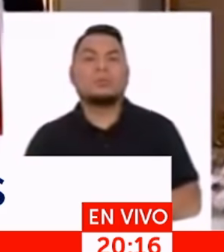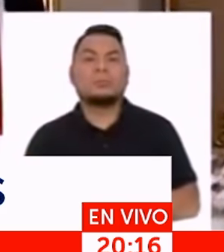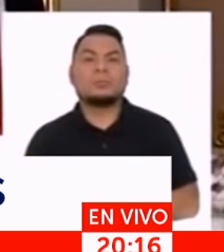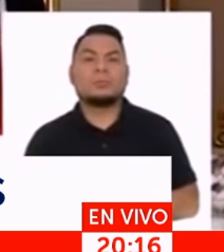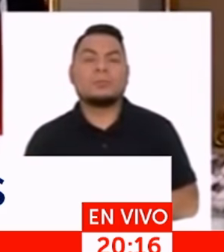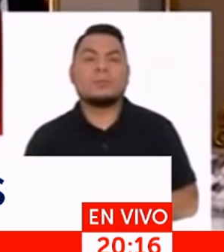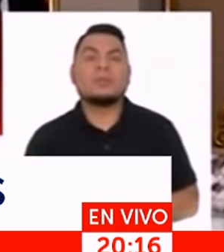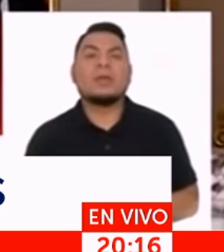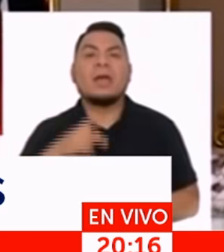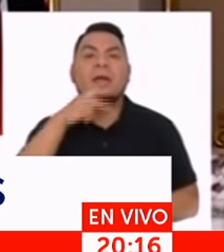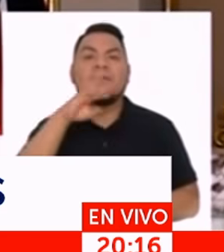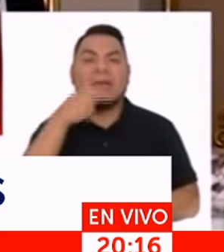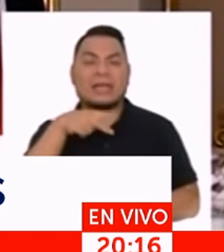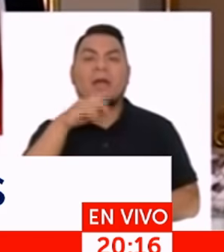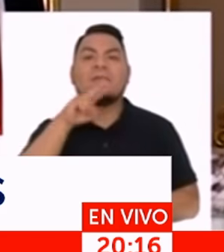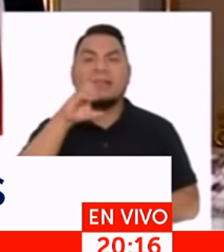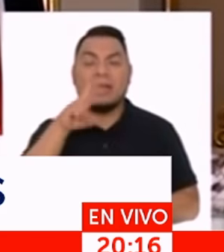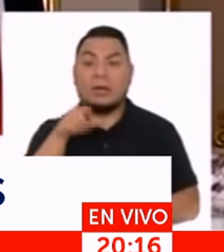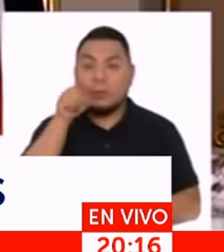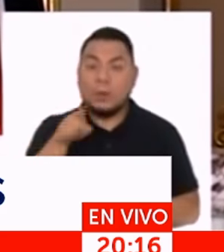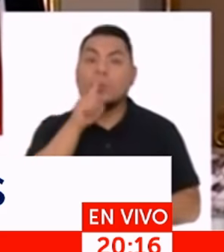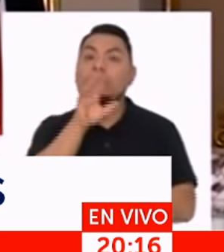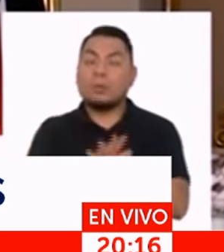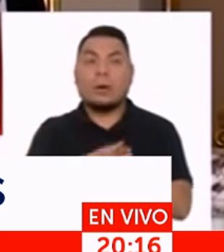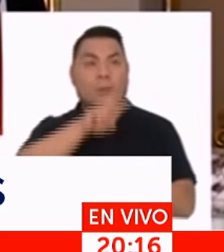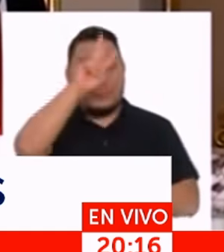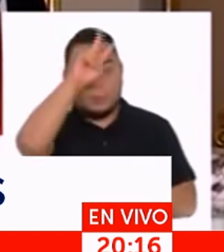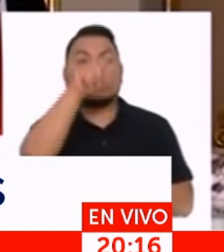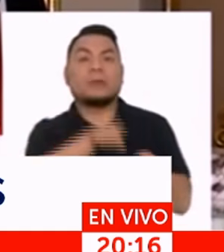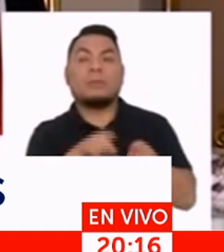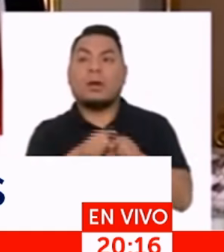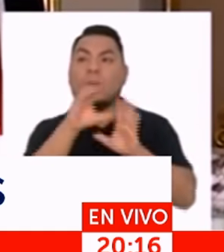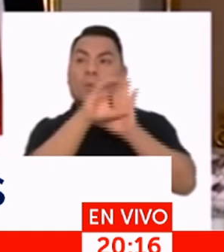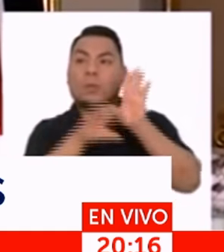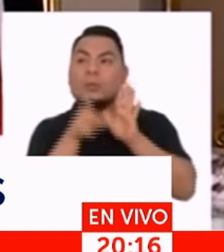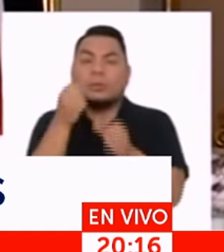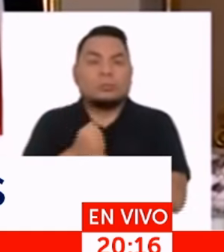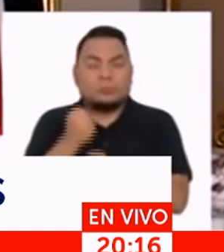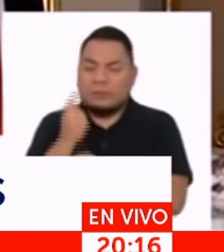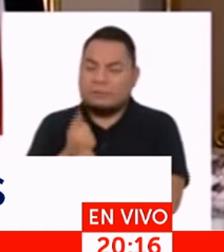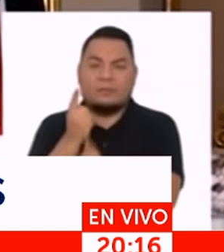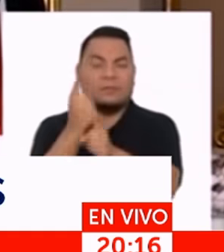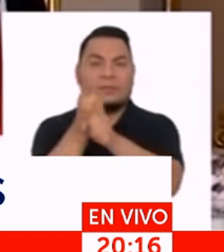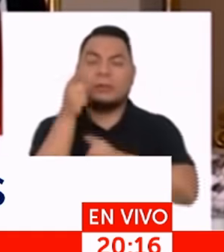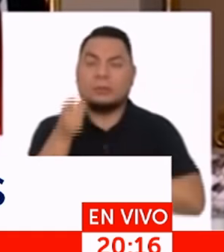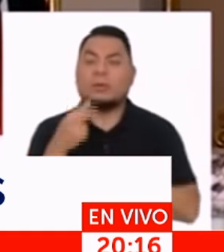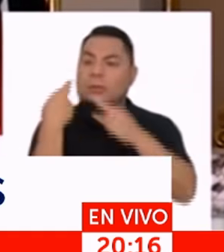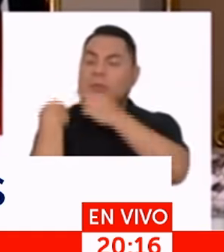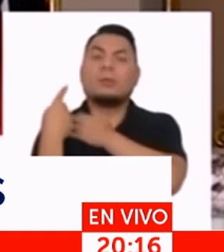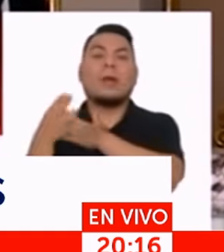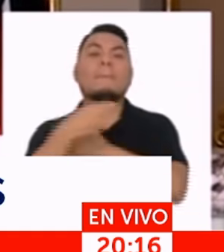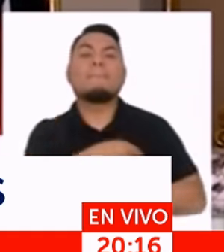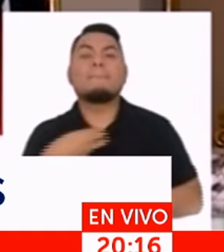Topilist Franklin Valve, promete por la patria y la Constitución desempeñar leal y fielmente el